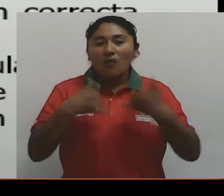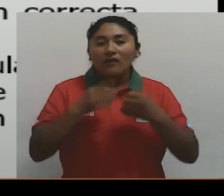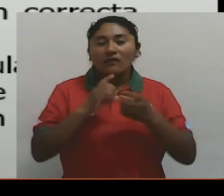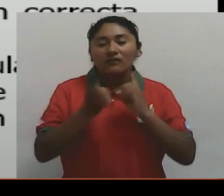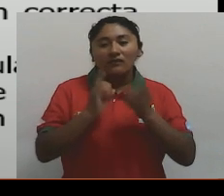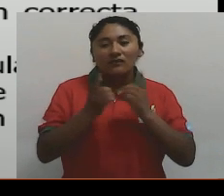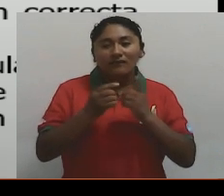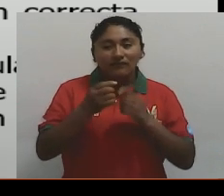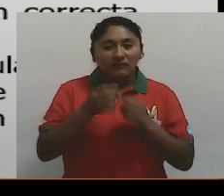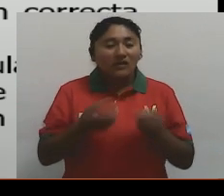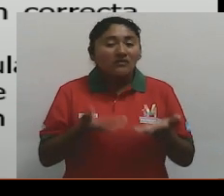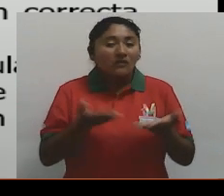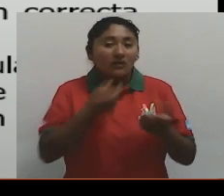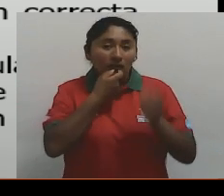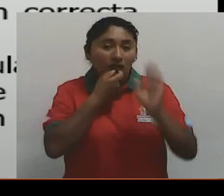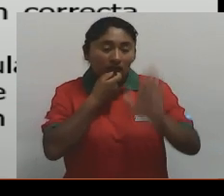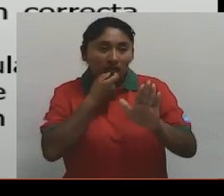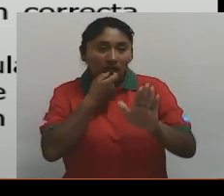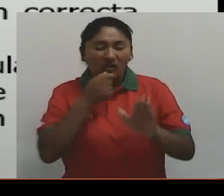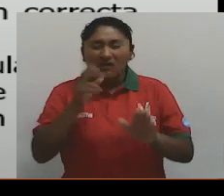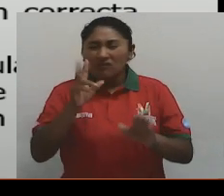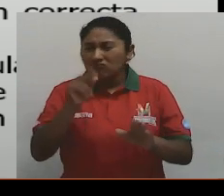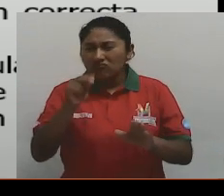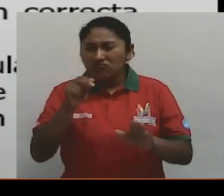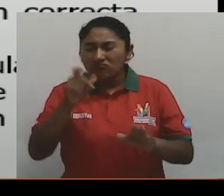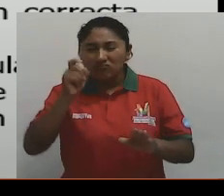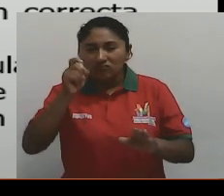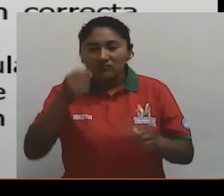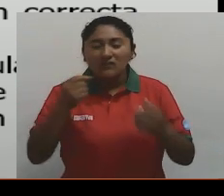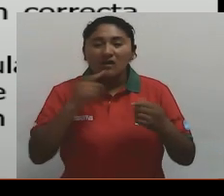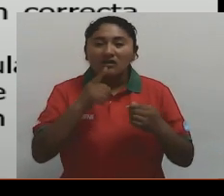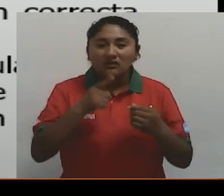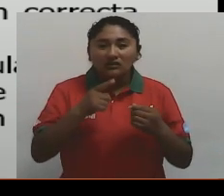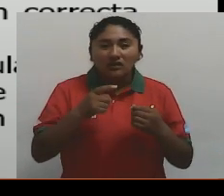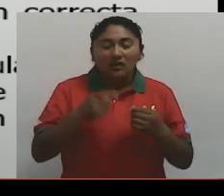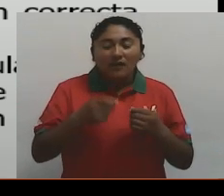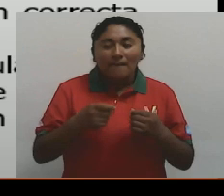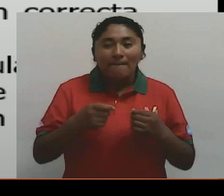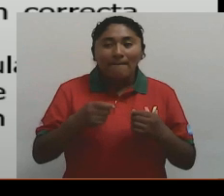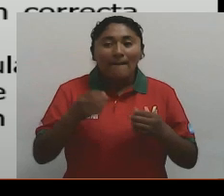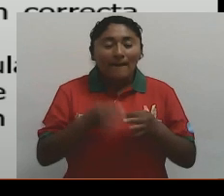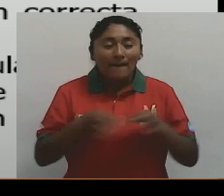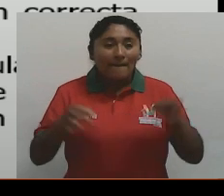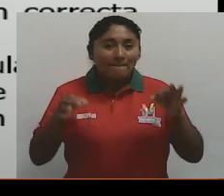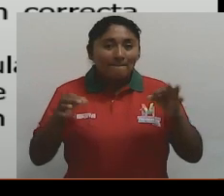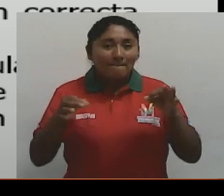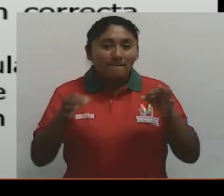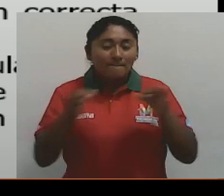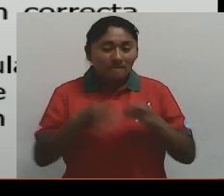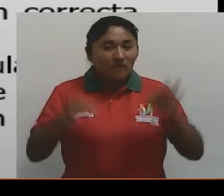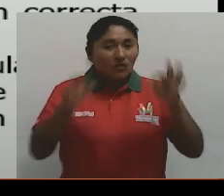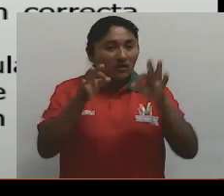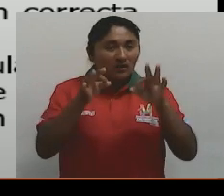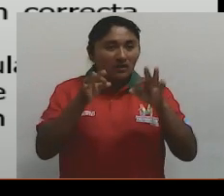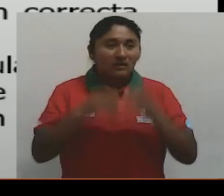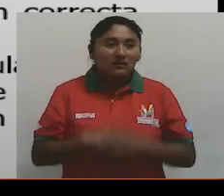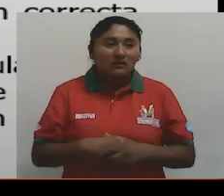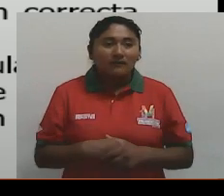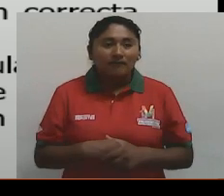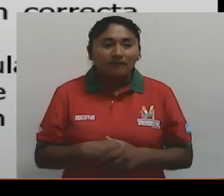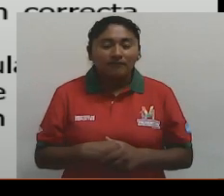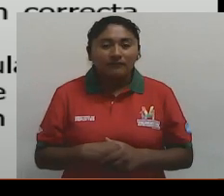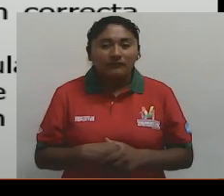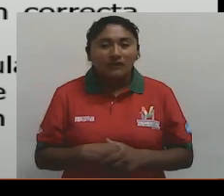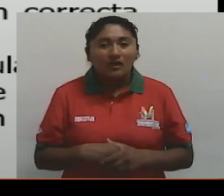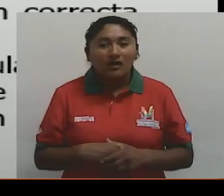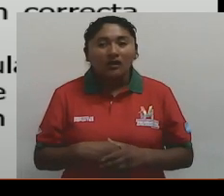ser el protagonista. Los protagonistas de un partido, de un encuentro, son los deportistas. El árbitro simplemente